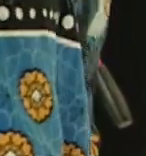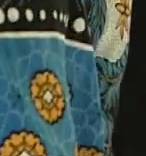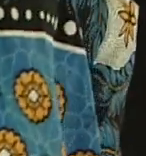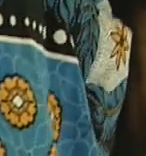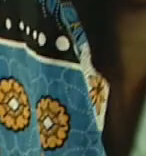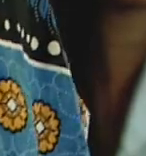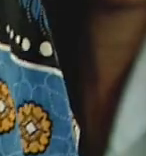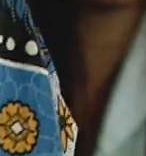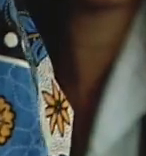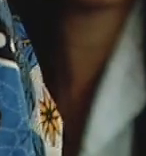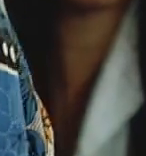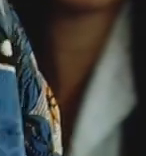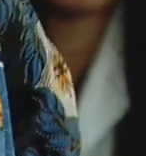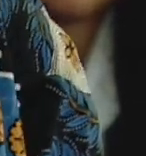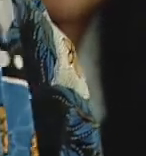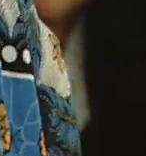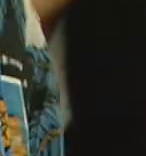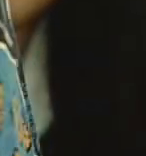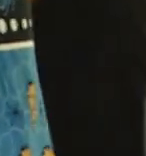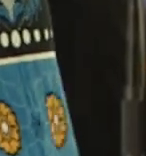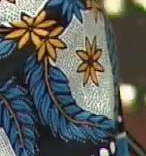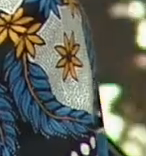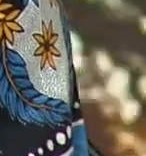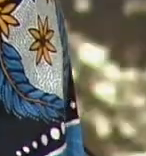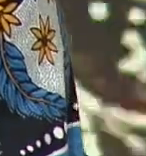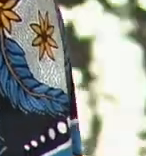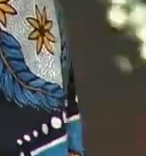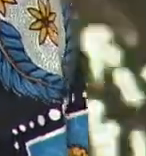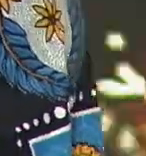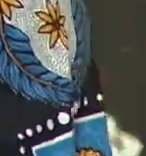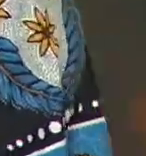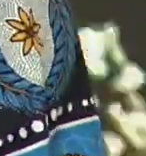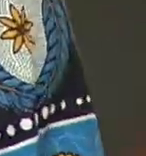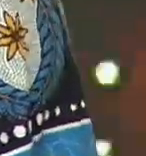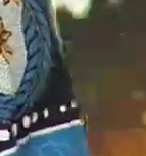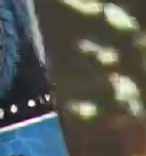que besa el sol, y mis sombras son un par de